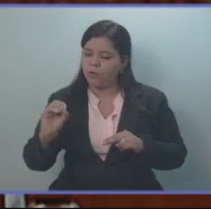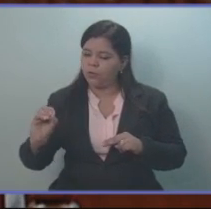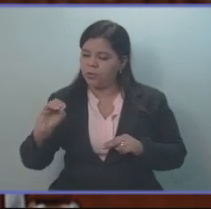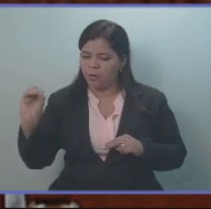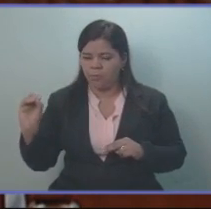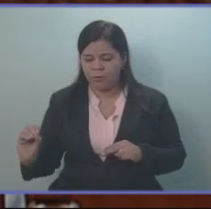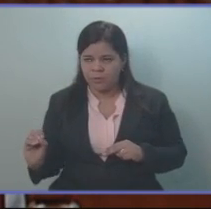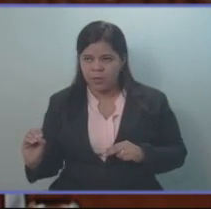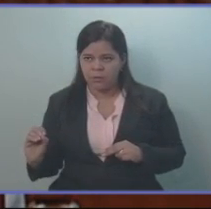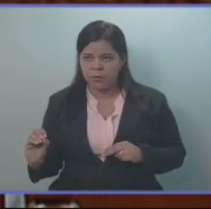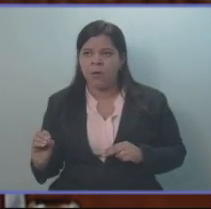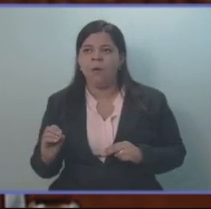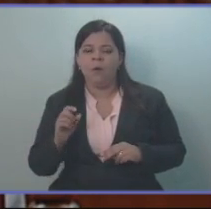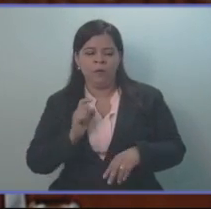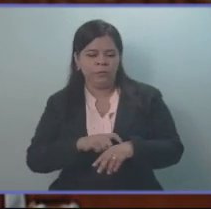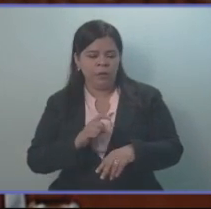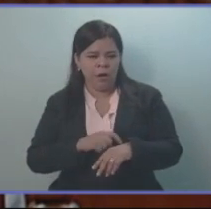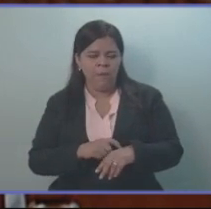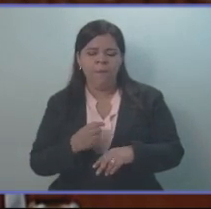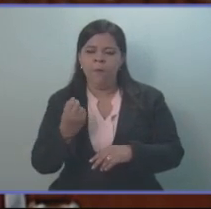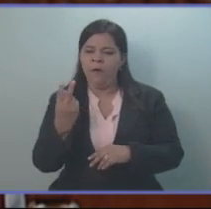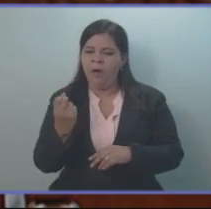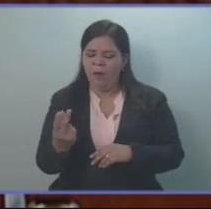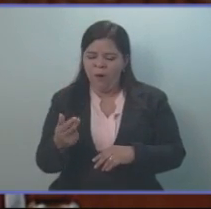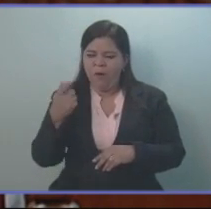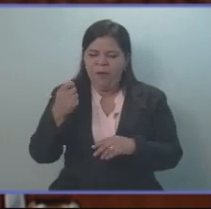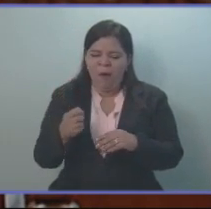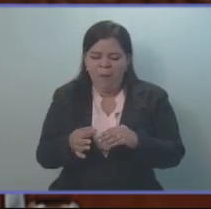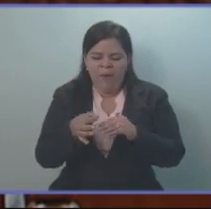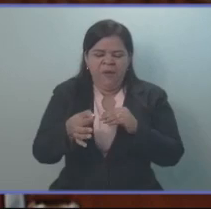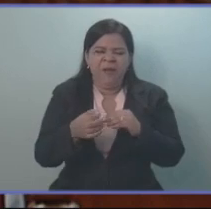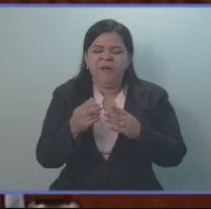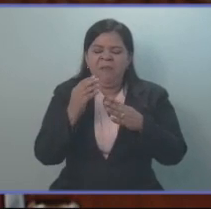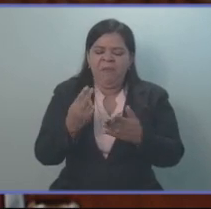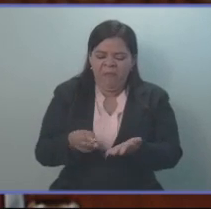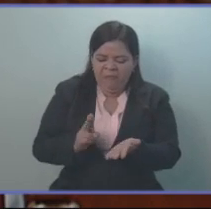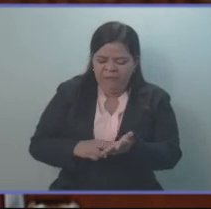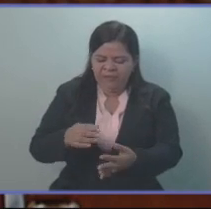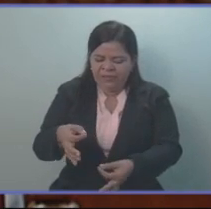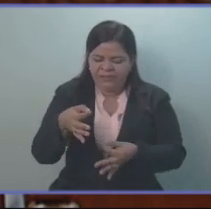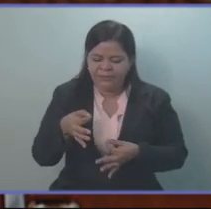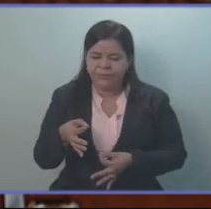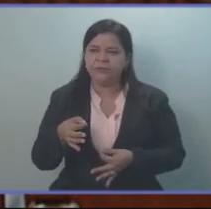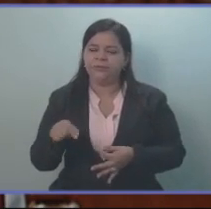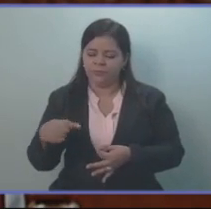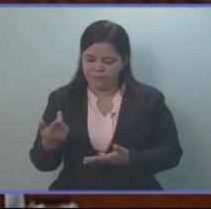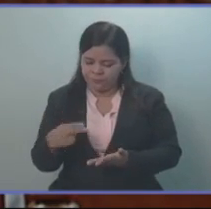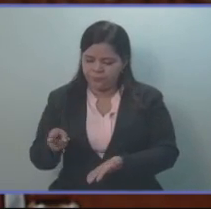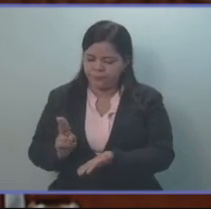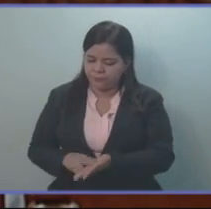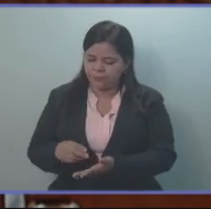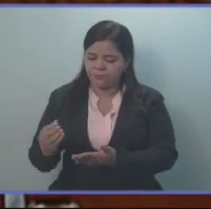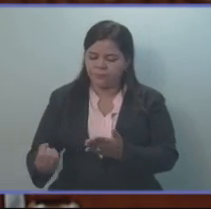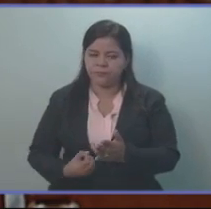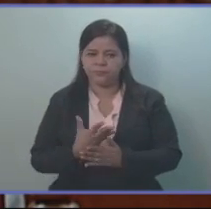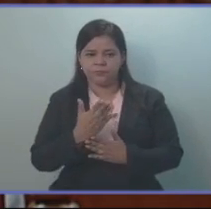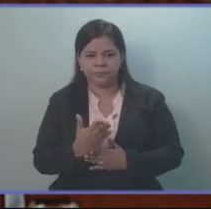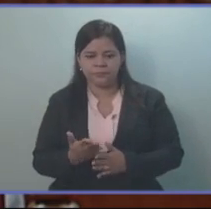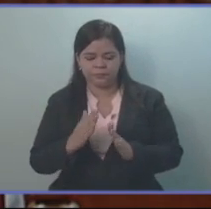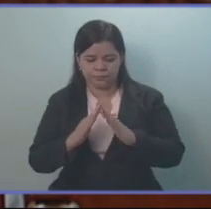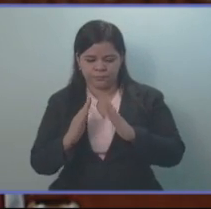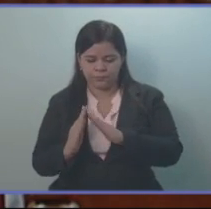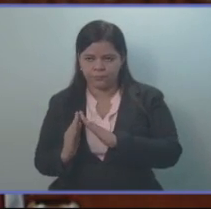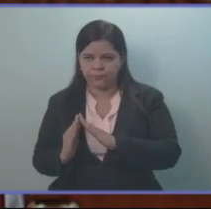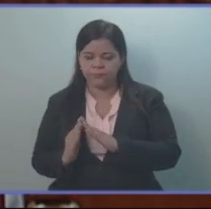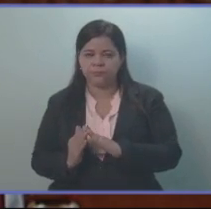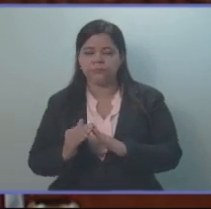0.0%, con un periodo de gracia de 12 meses contados a partir de la firma del acta de toma de posesión del nuevo complejo habitacional por